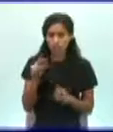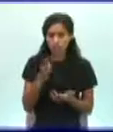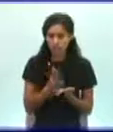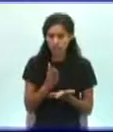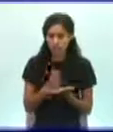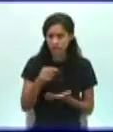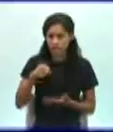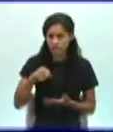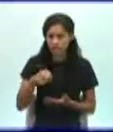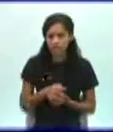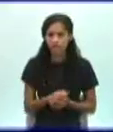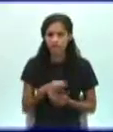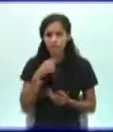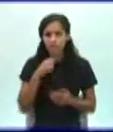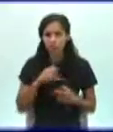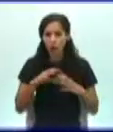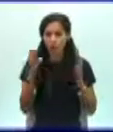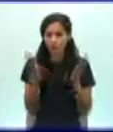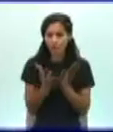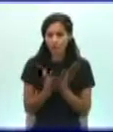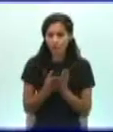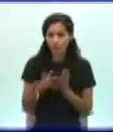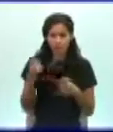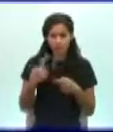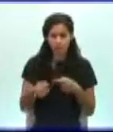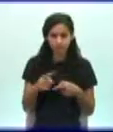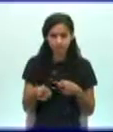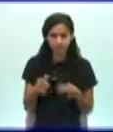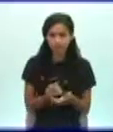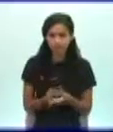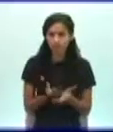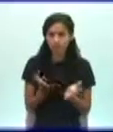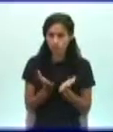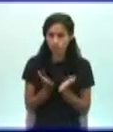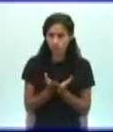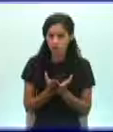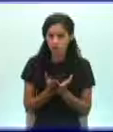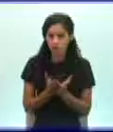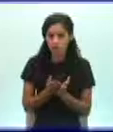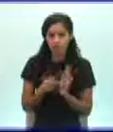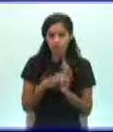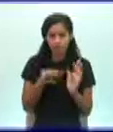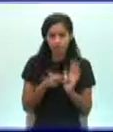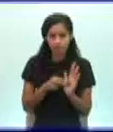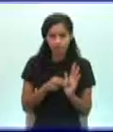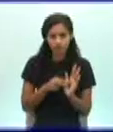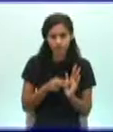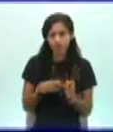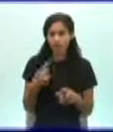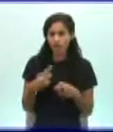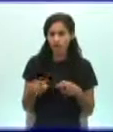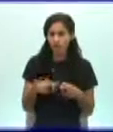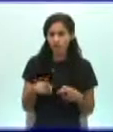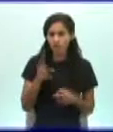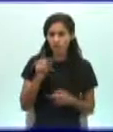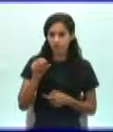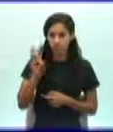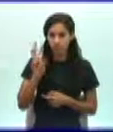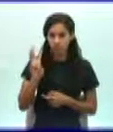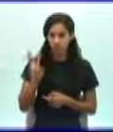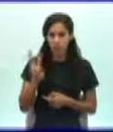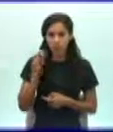clase de hoy: generalización de los contenidos impartidos, los contenidos esenciales de la unidad número 3,